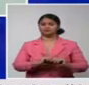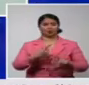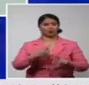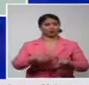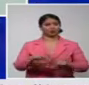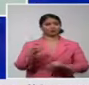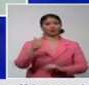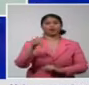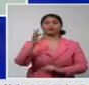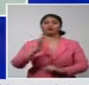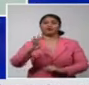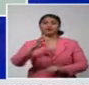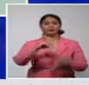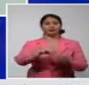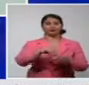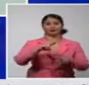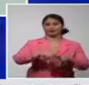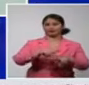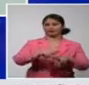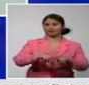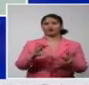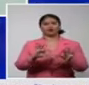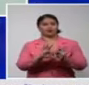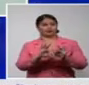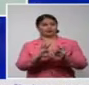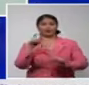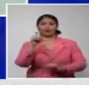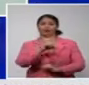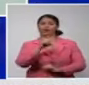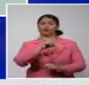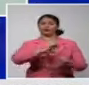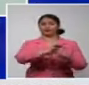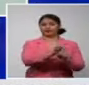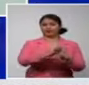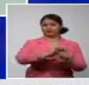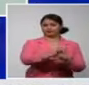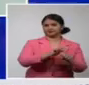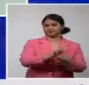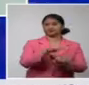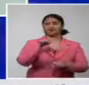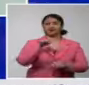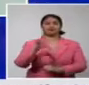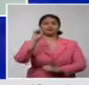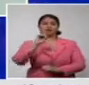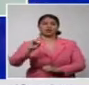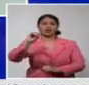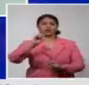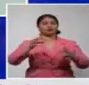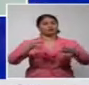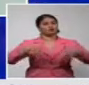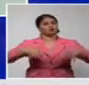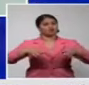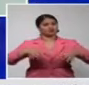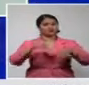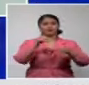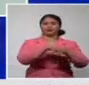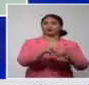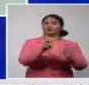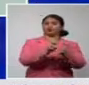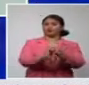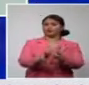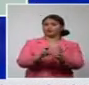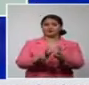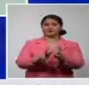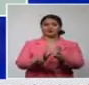Habana, Guanabacoa, Cotorro y Arroyo Naranjo. En ese orden están los municipios de mayores